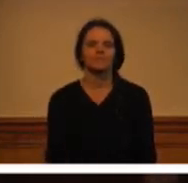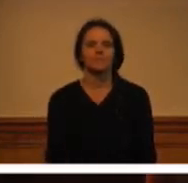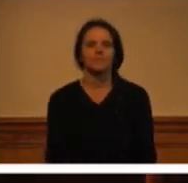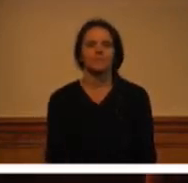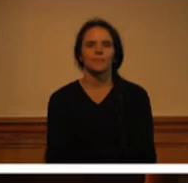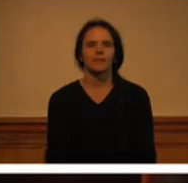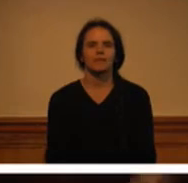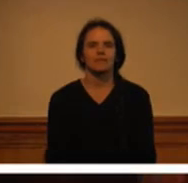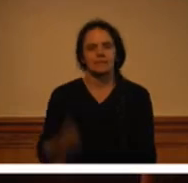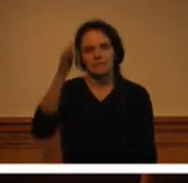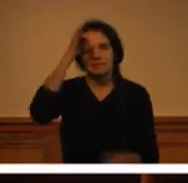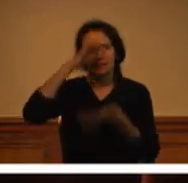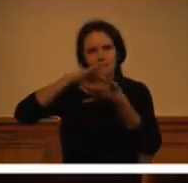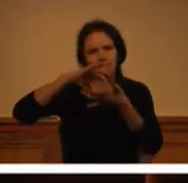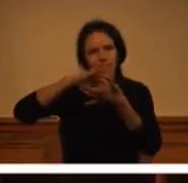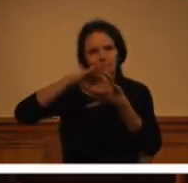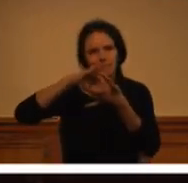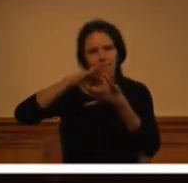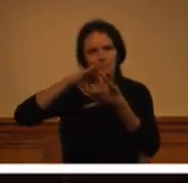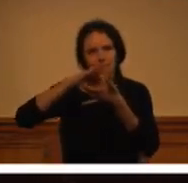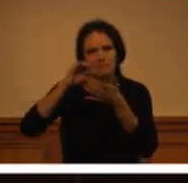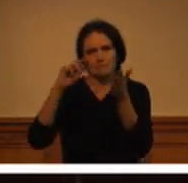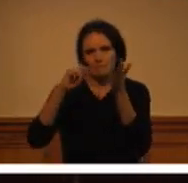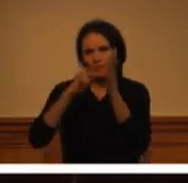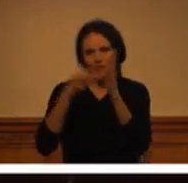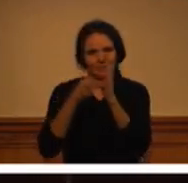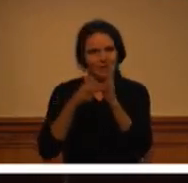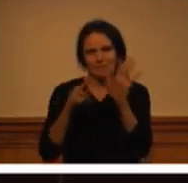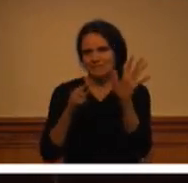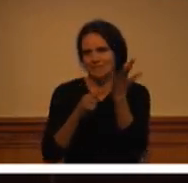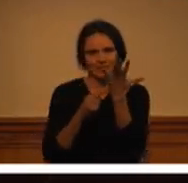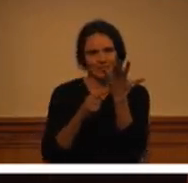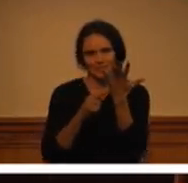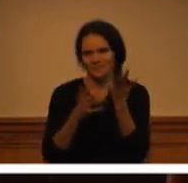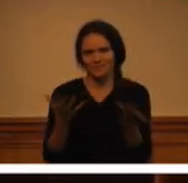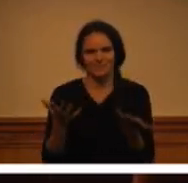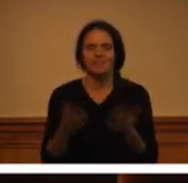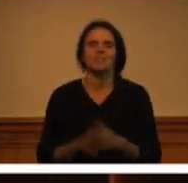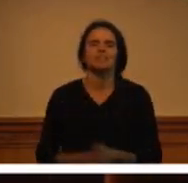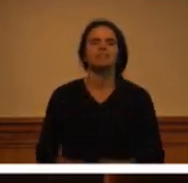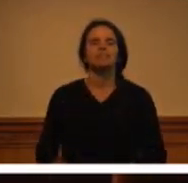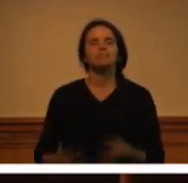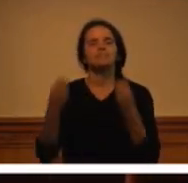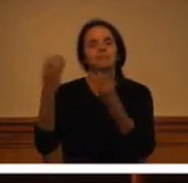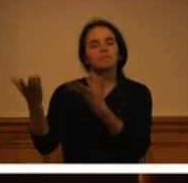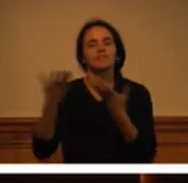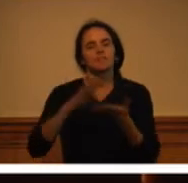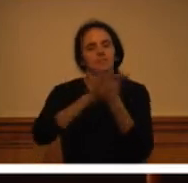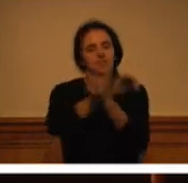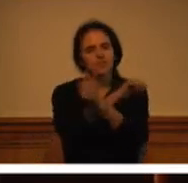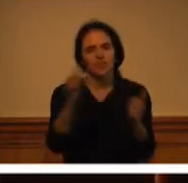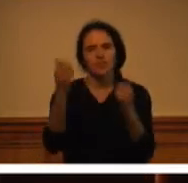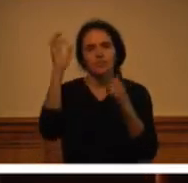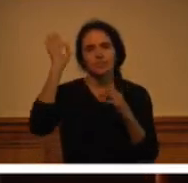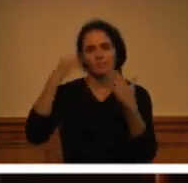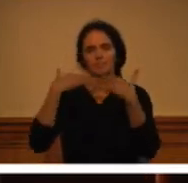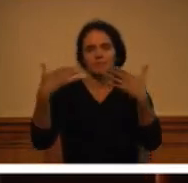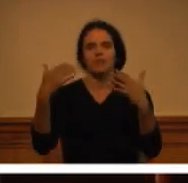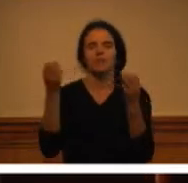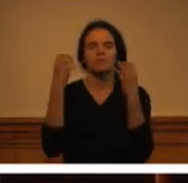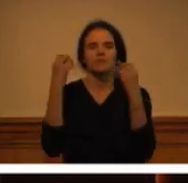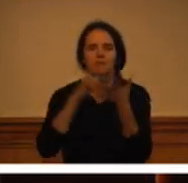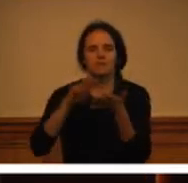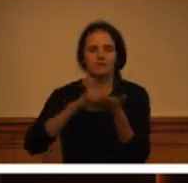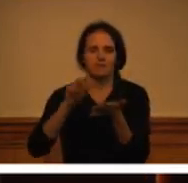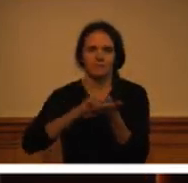Perdonad que hemos tenido unos pequeños problemas técnicos. Bueno, muy bienvenidos de nuevo al seminario Aprendizaje de la